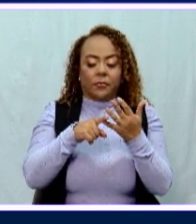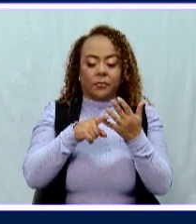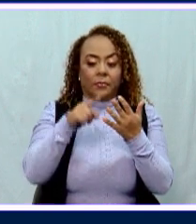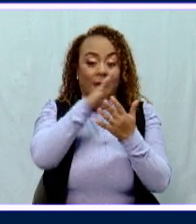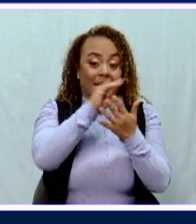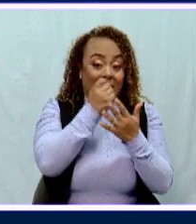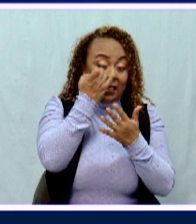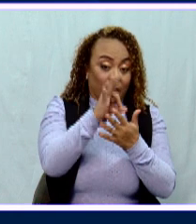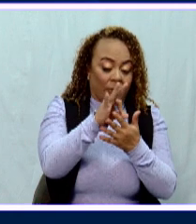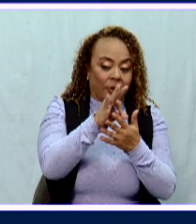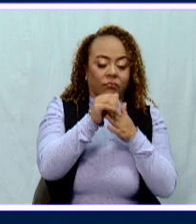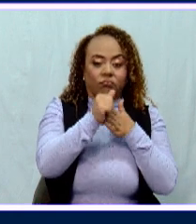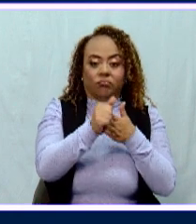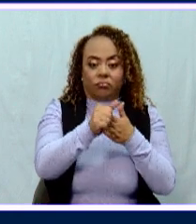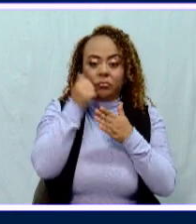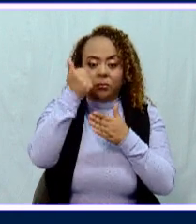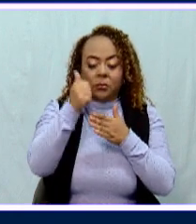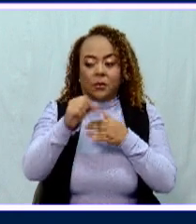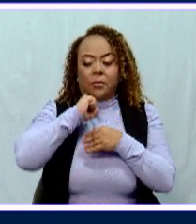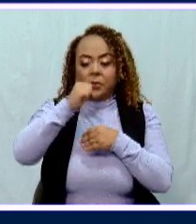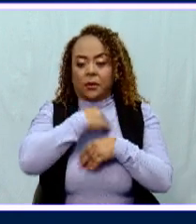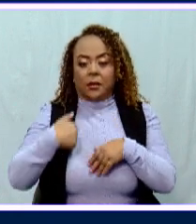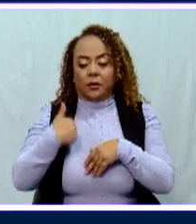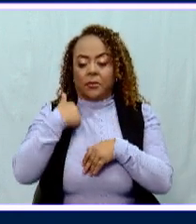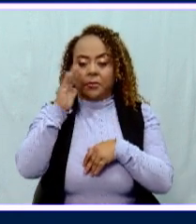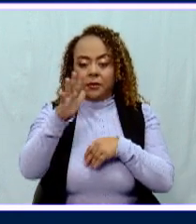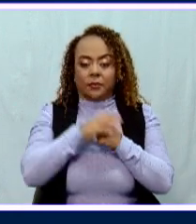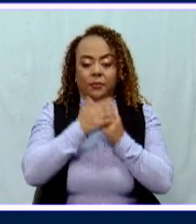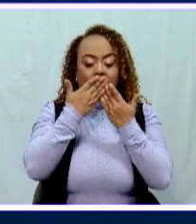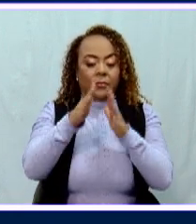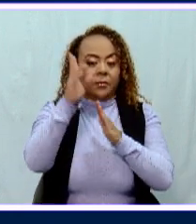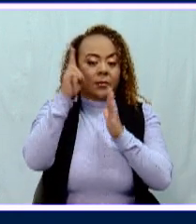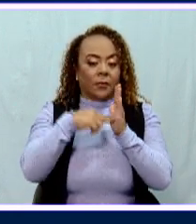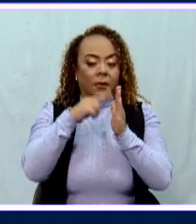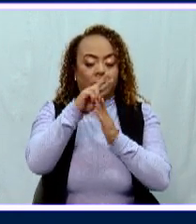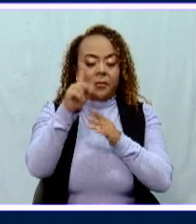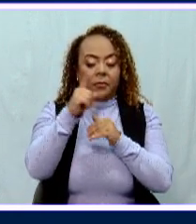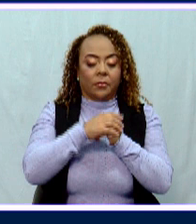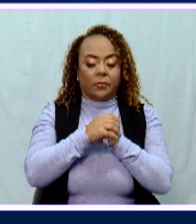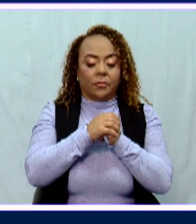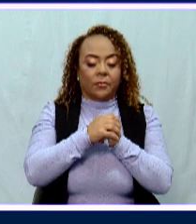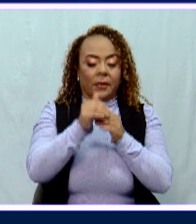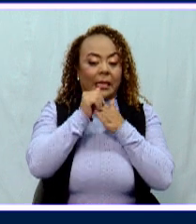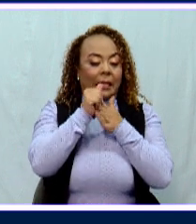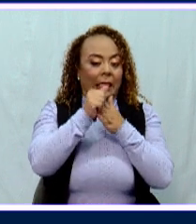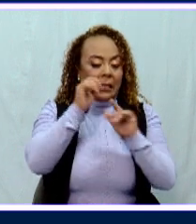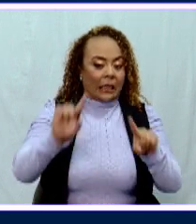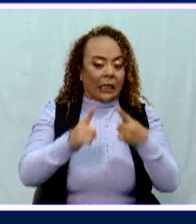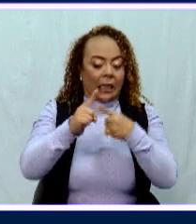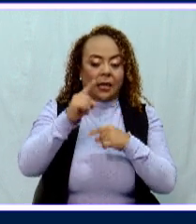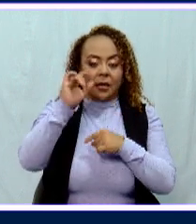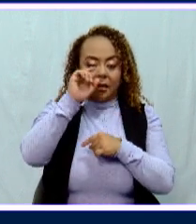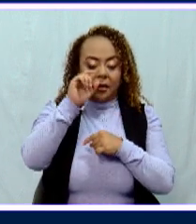líder la liga campeón herediano llevo cinco apertura 21 líderes gran final